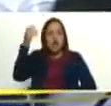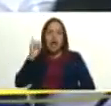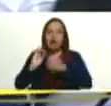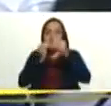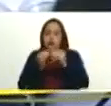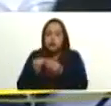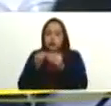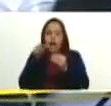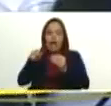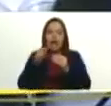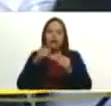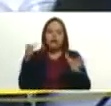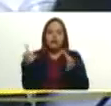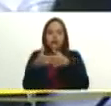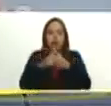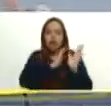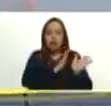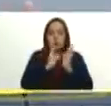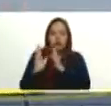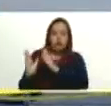reunión. We